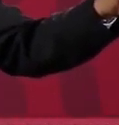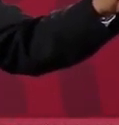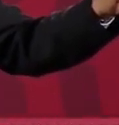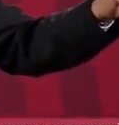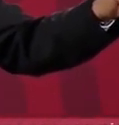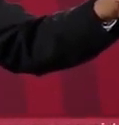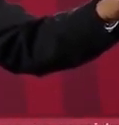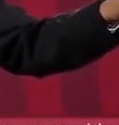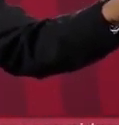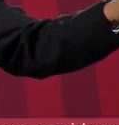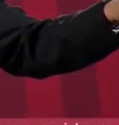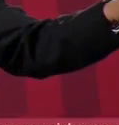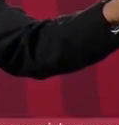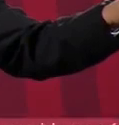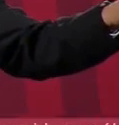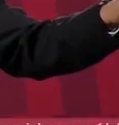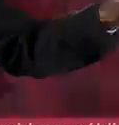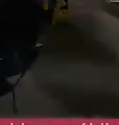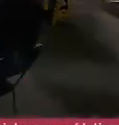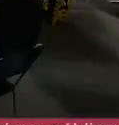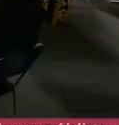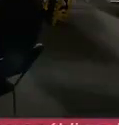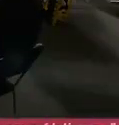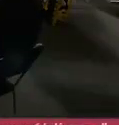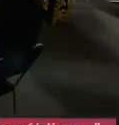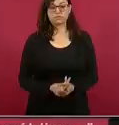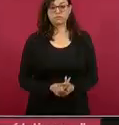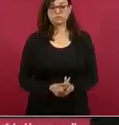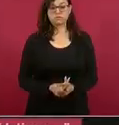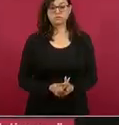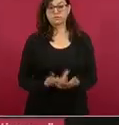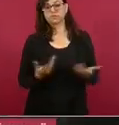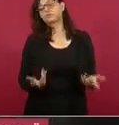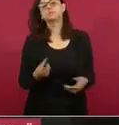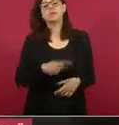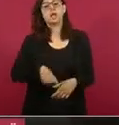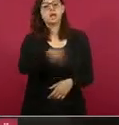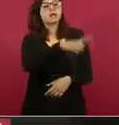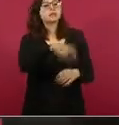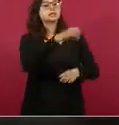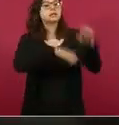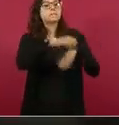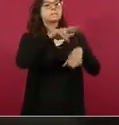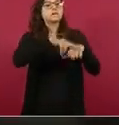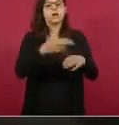quedan improcedentes y los más importantes.